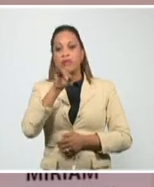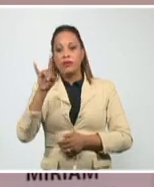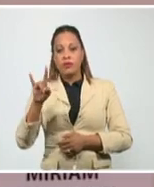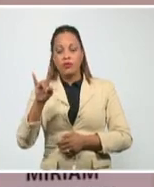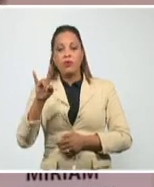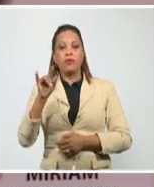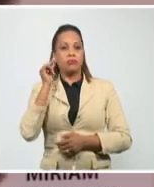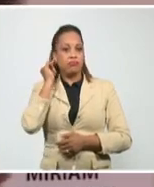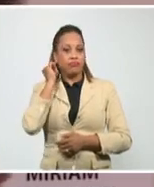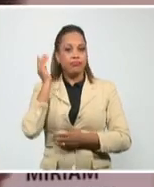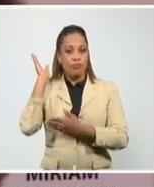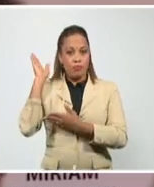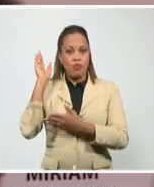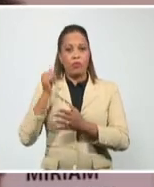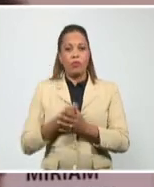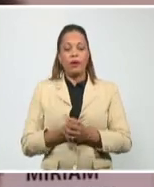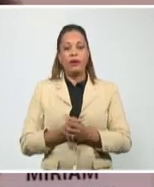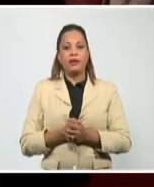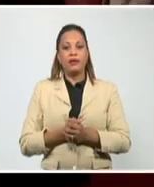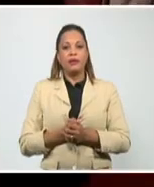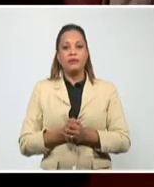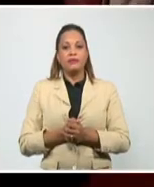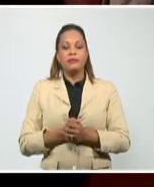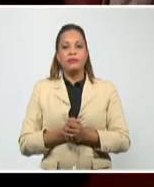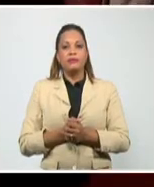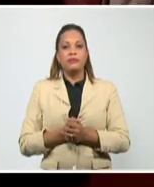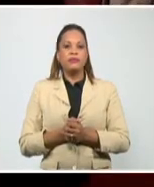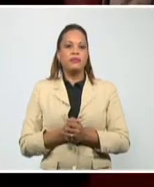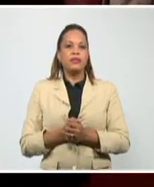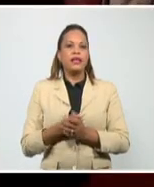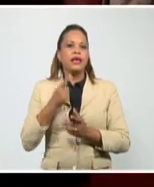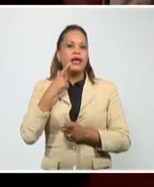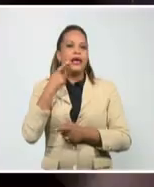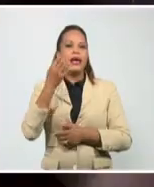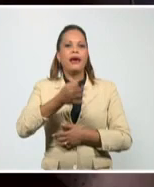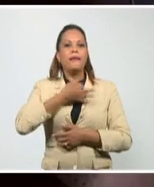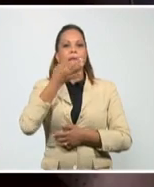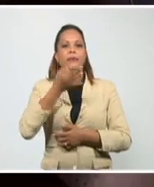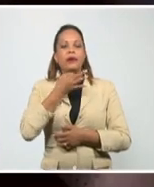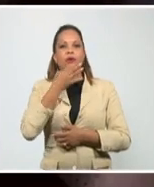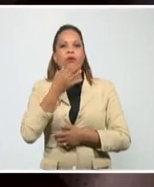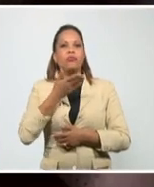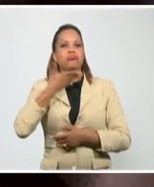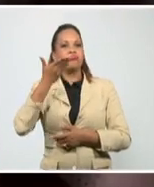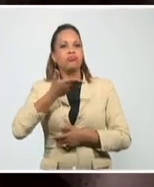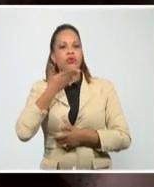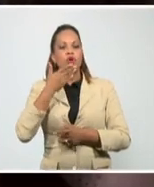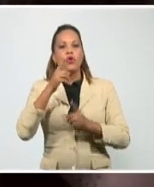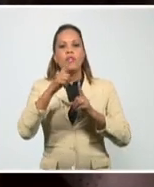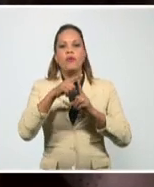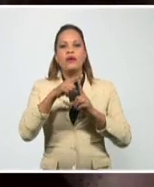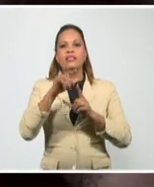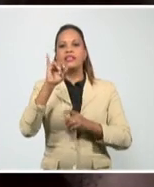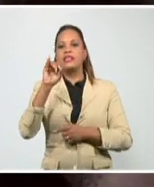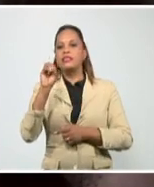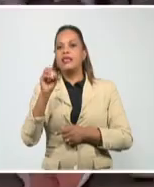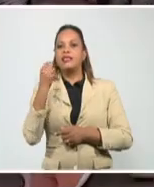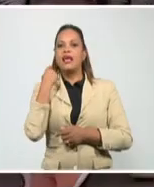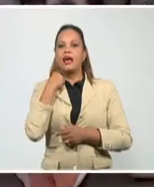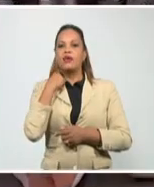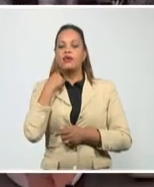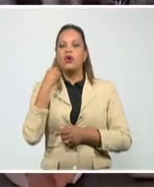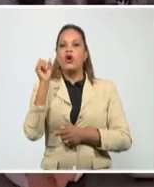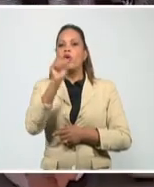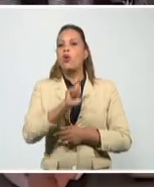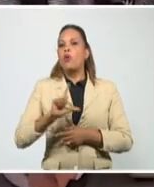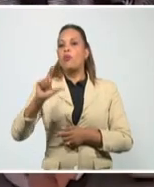directora del programa de América Latina y el Caribe de la NED, moderó un panel titulado 60 años de comunismo en Cuba